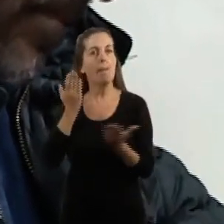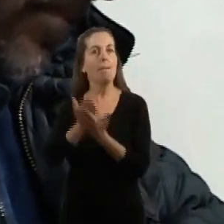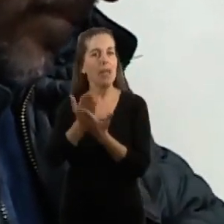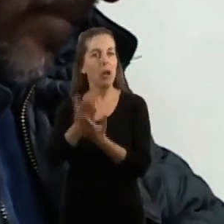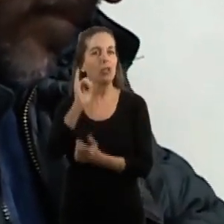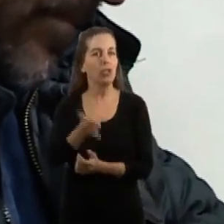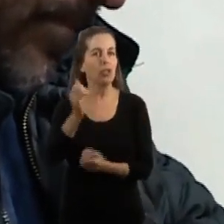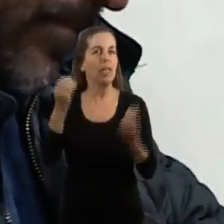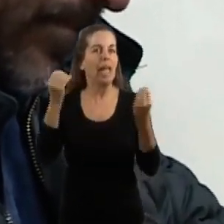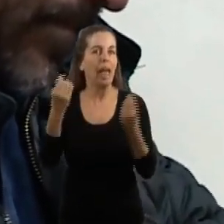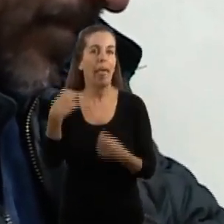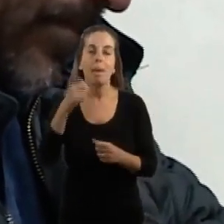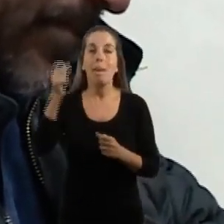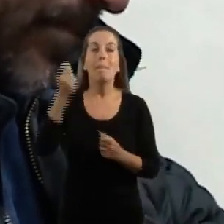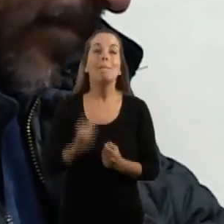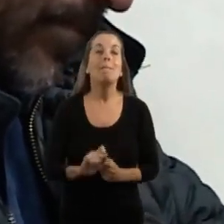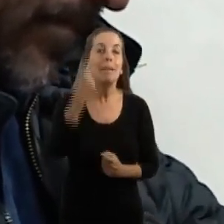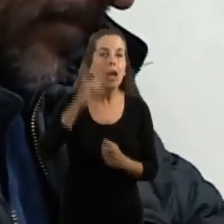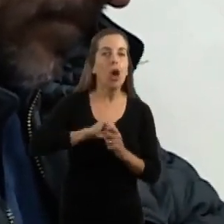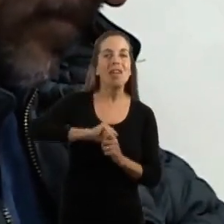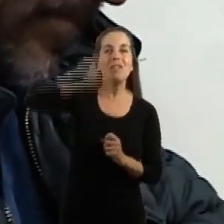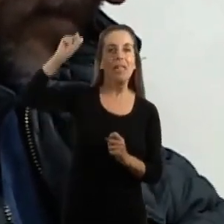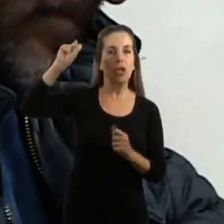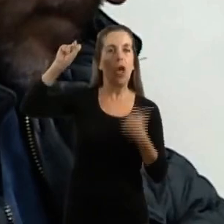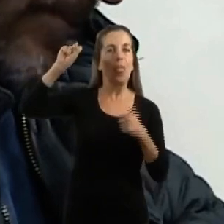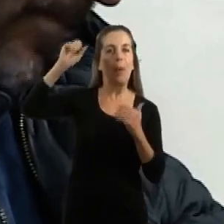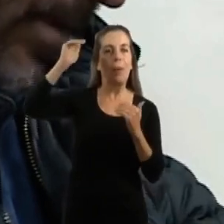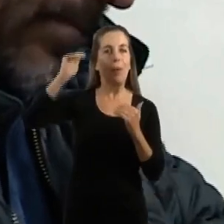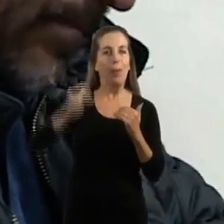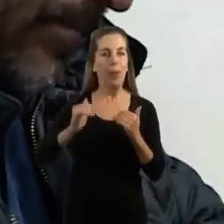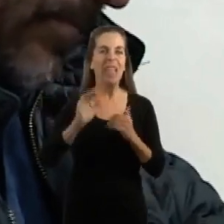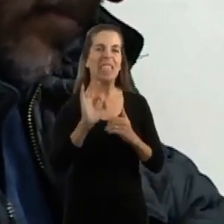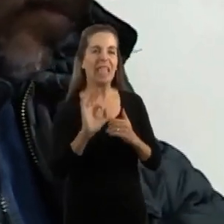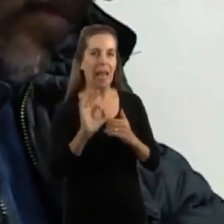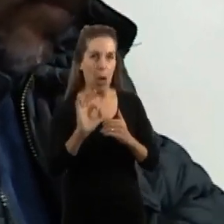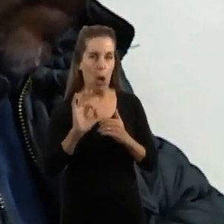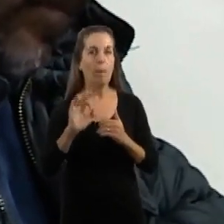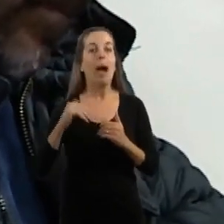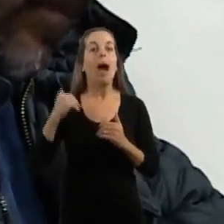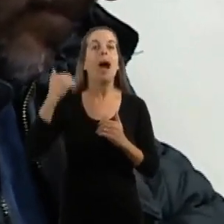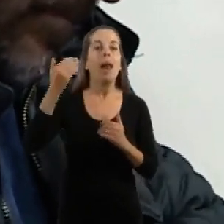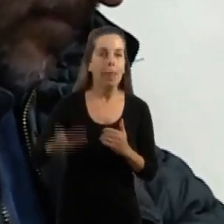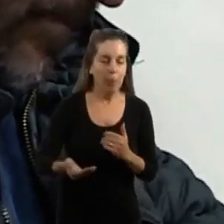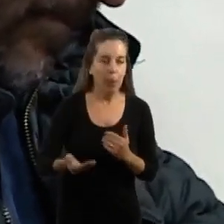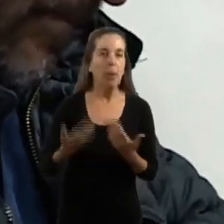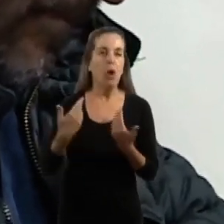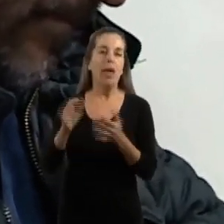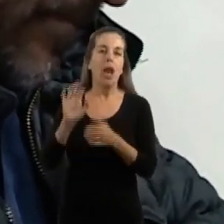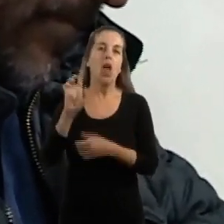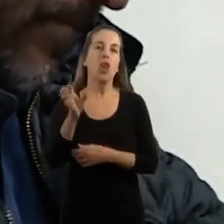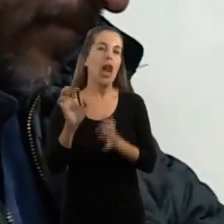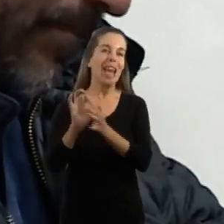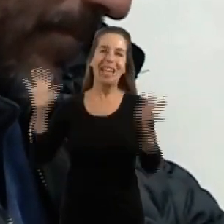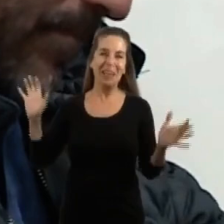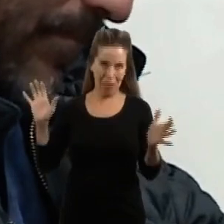que la inflación debe llegar primero a niveles cercanos a cero, entre otros requisitos. Si bien no hay fechas